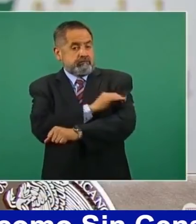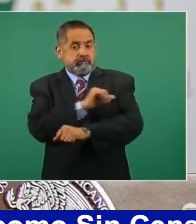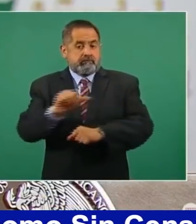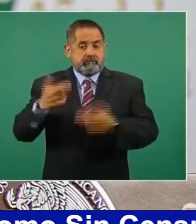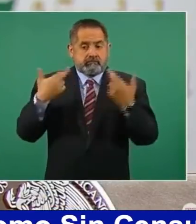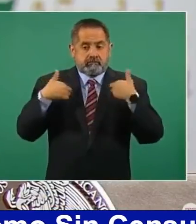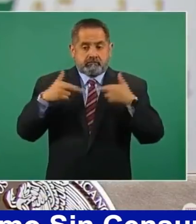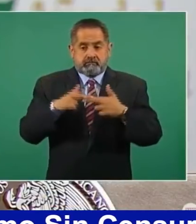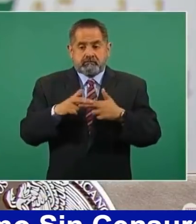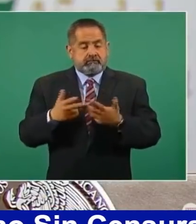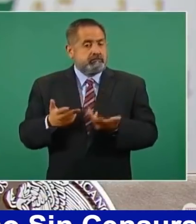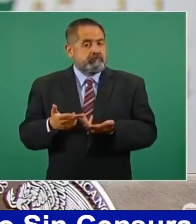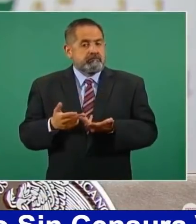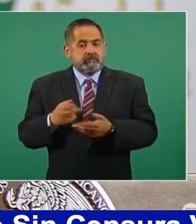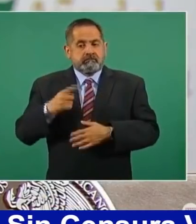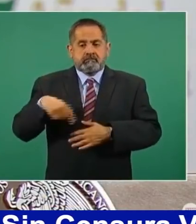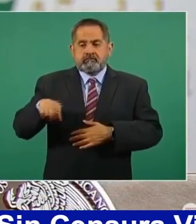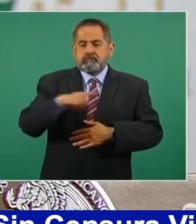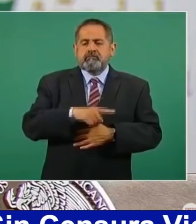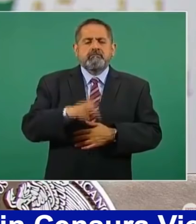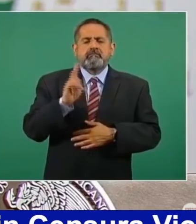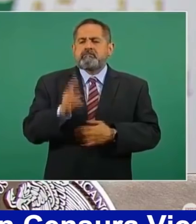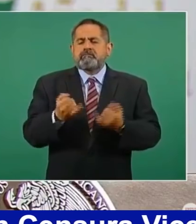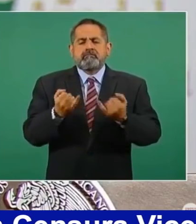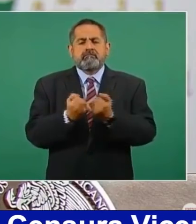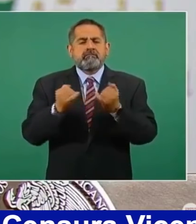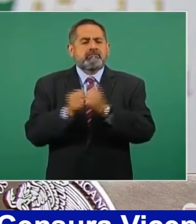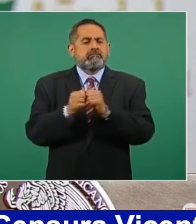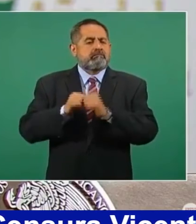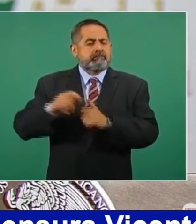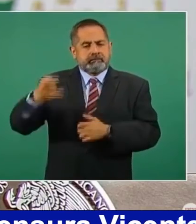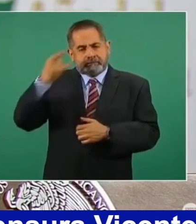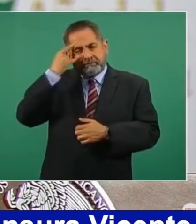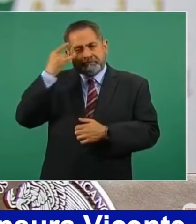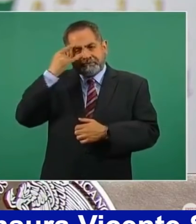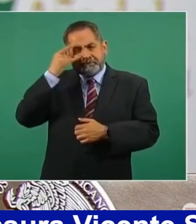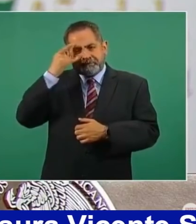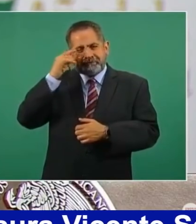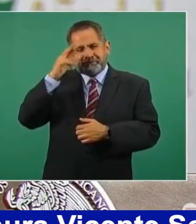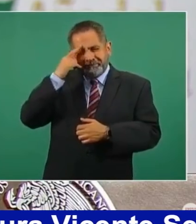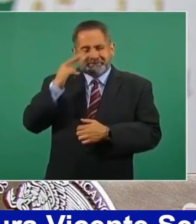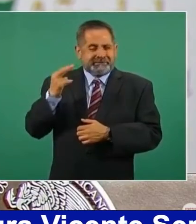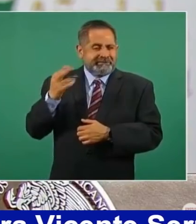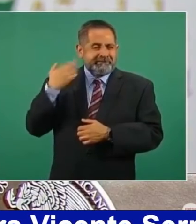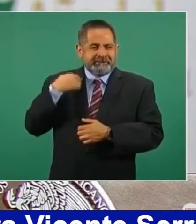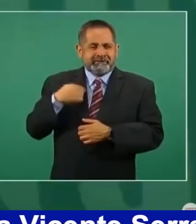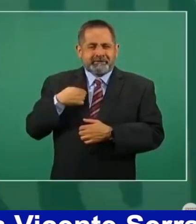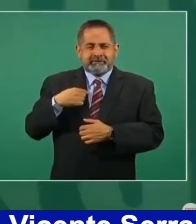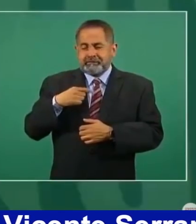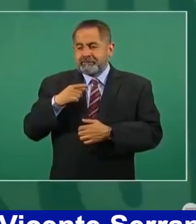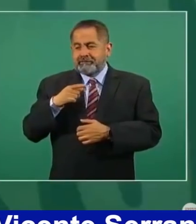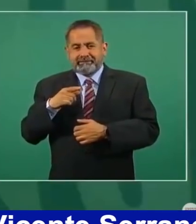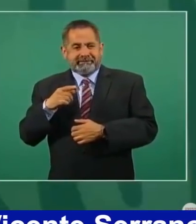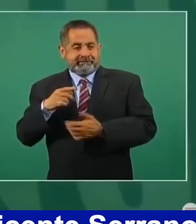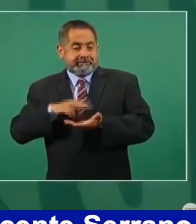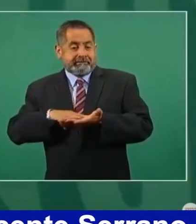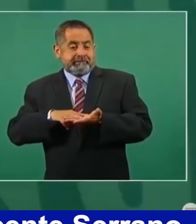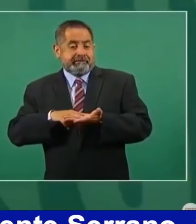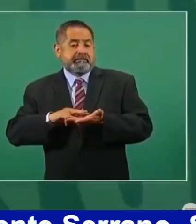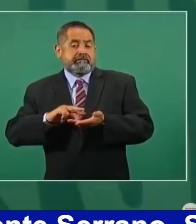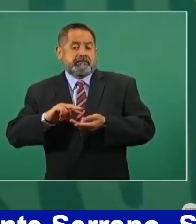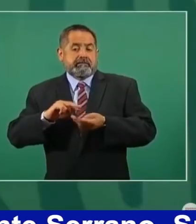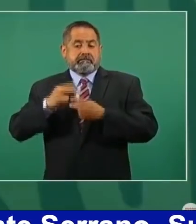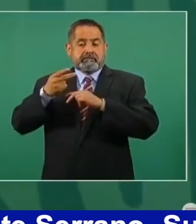no pasa nada, de todos modos, como ocurrió también con Campeche, cuando tuvo una pequeña reversa y pasó a semáforo amarillo,